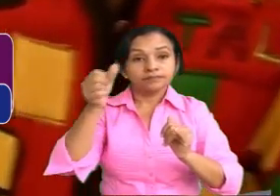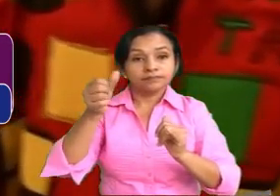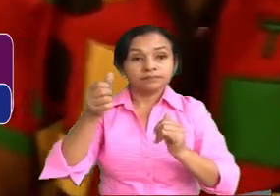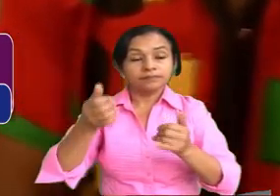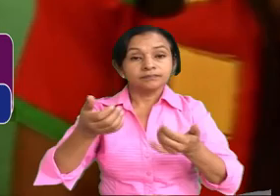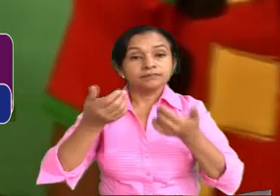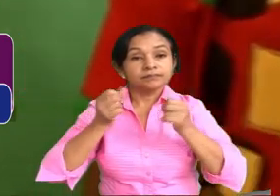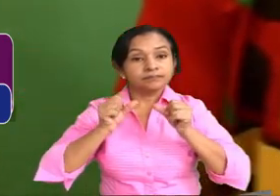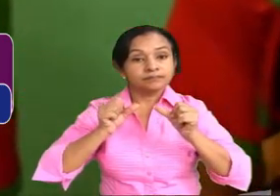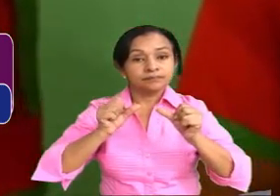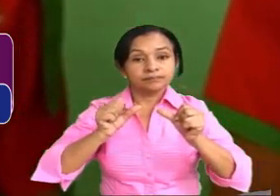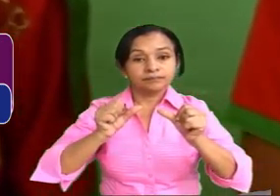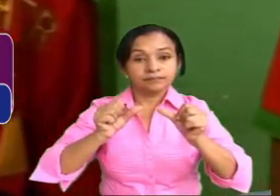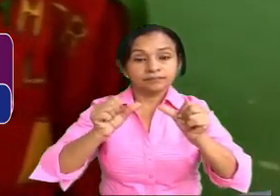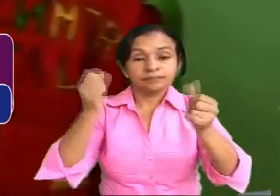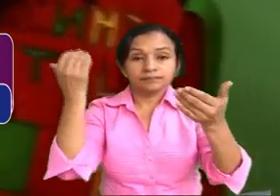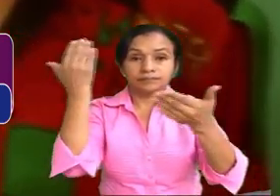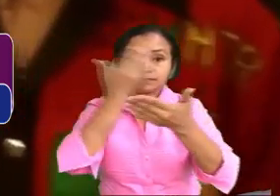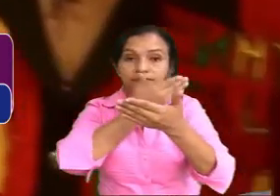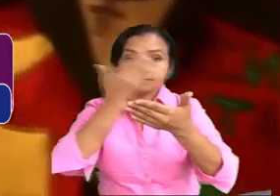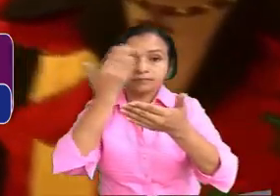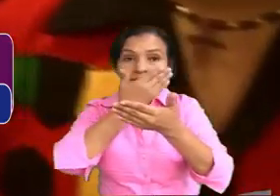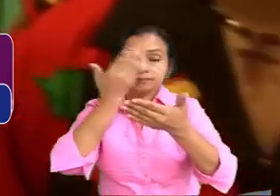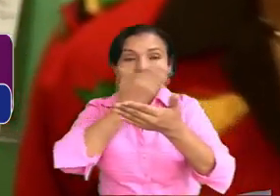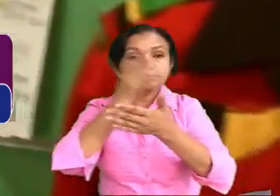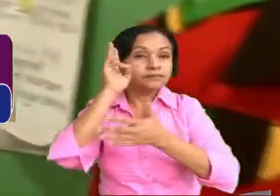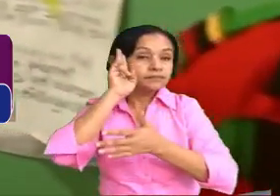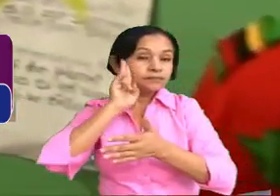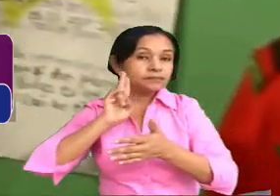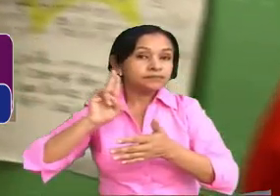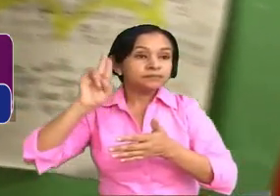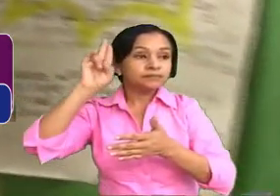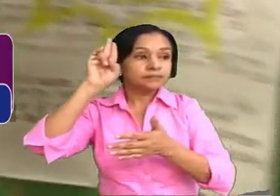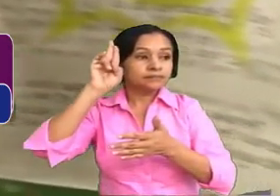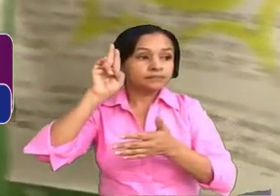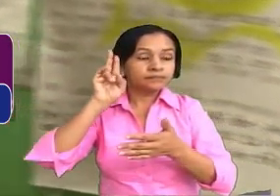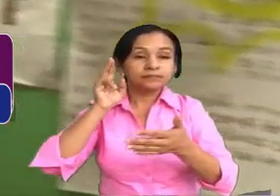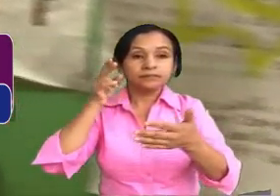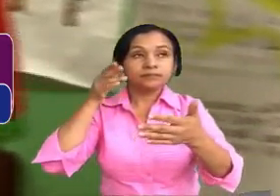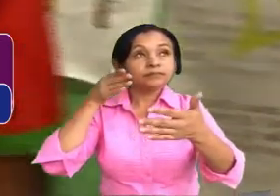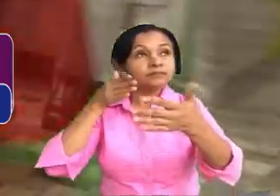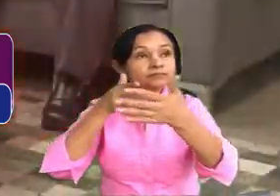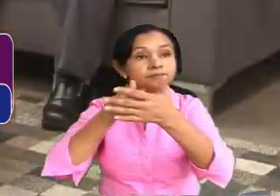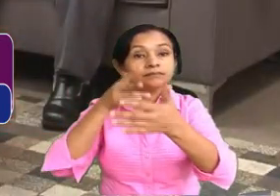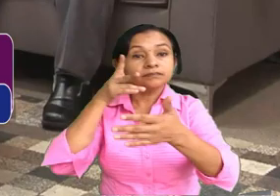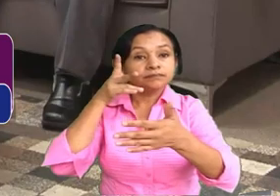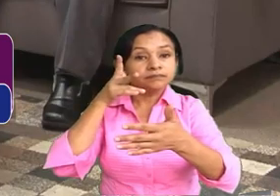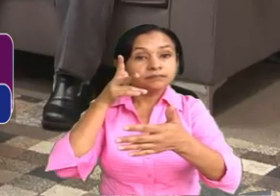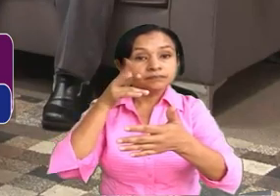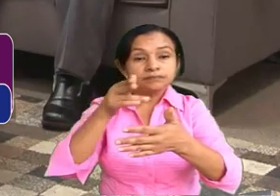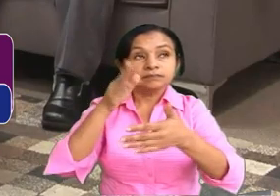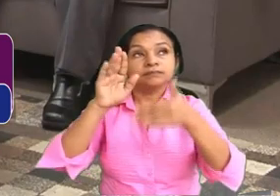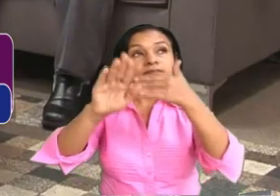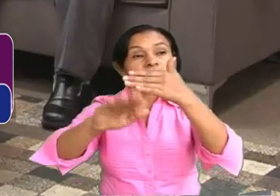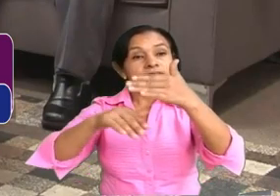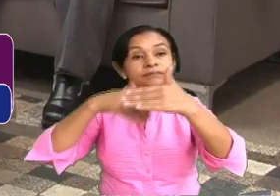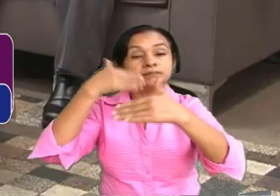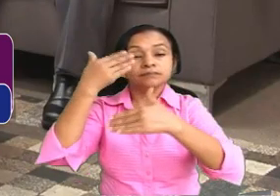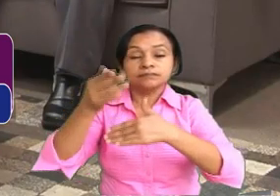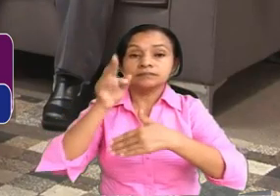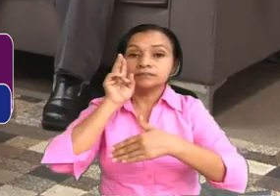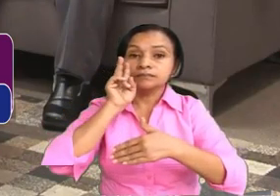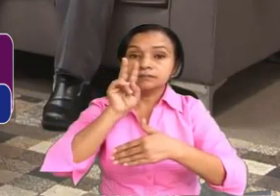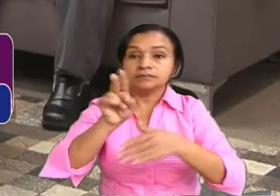la continuidad de esa formación, y en ese sentido las universidades. Tenemos que hacer una pausa, pero al volver quisiera que habláramos de la importancia